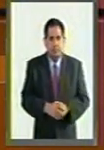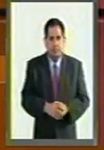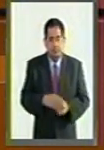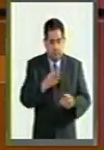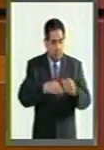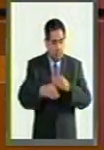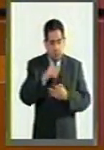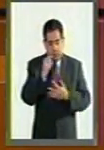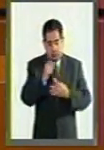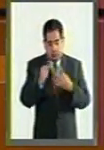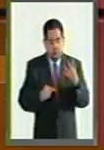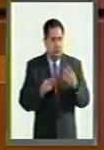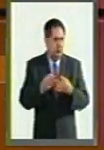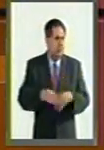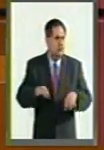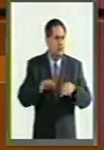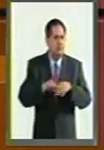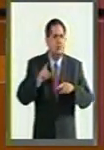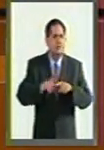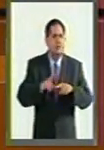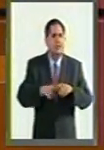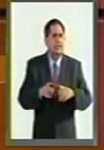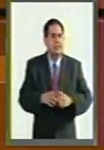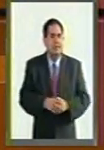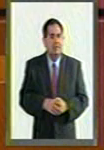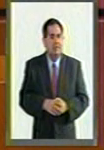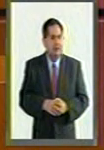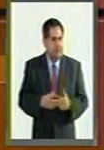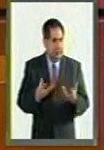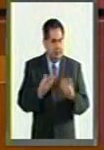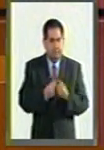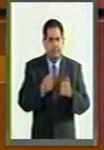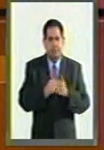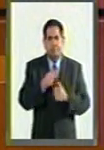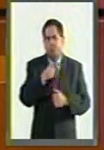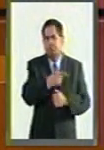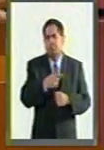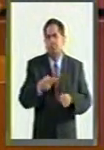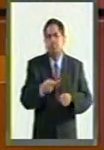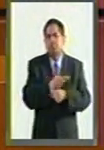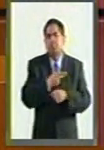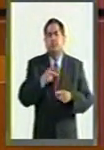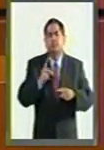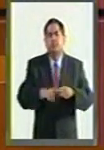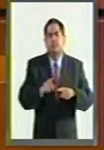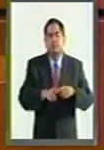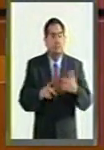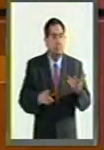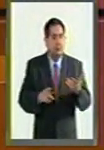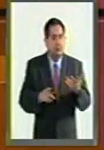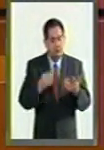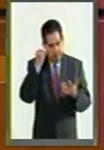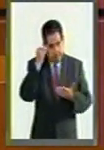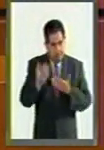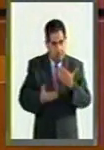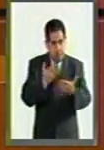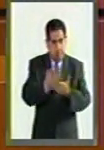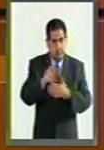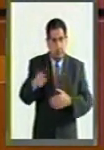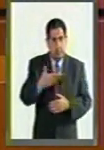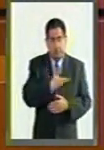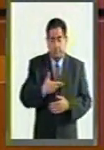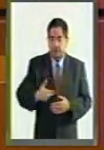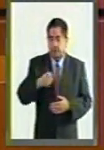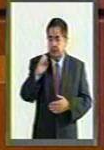Todos estos elementos importantes, junto con lo que caracterizó la iniciativa del presidente